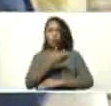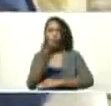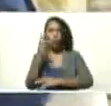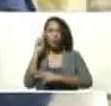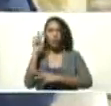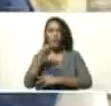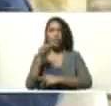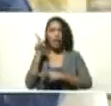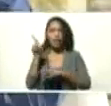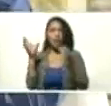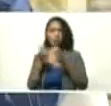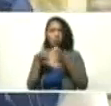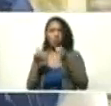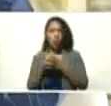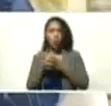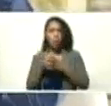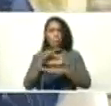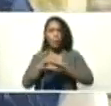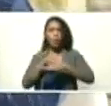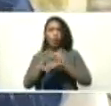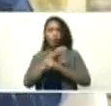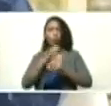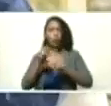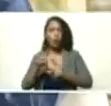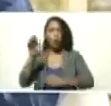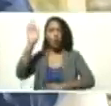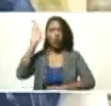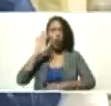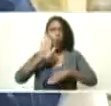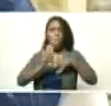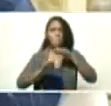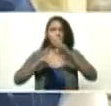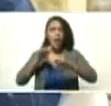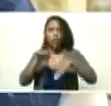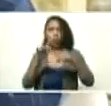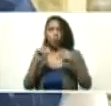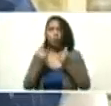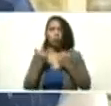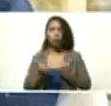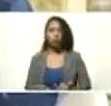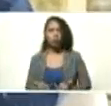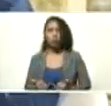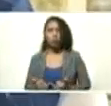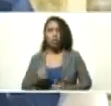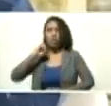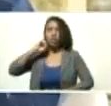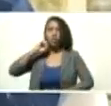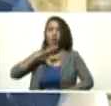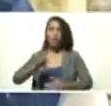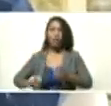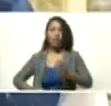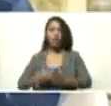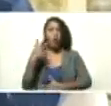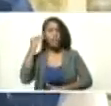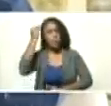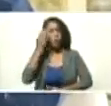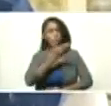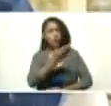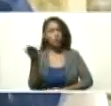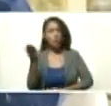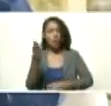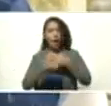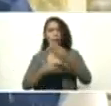esta comisión que vamos a juramentar y sus pasos inmediatos y los hitos fundamentales que piensan ustedes cubrir